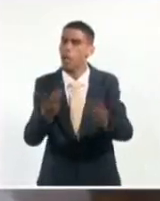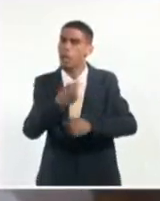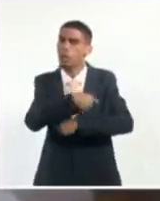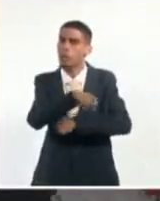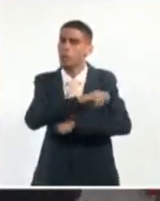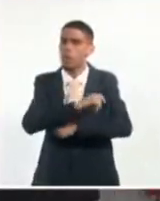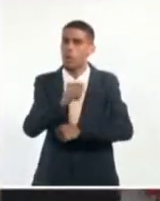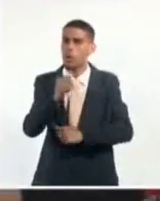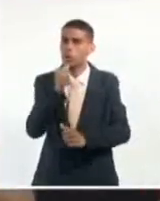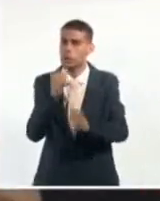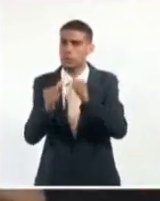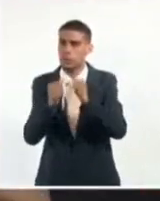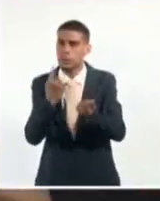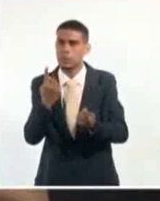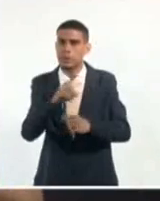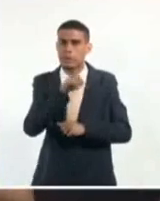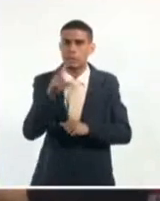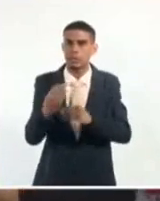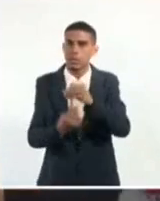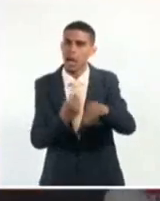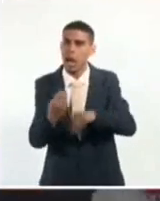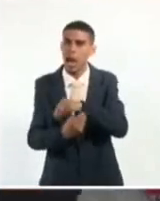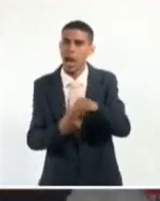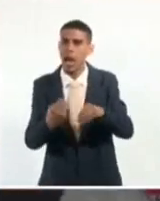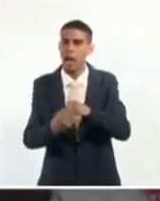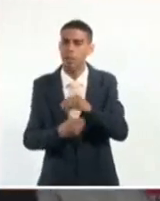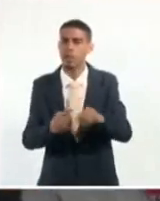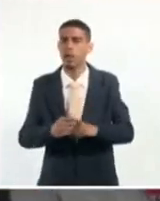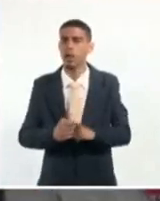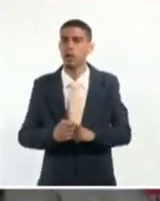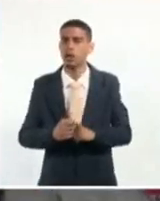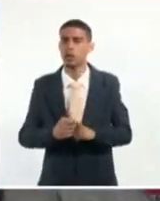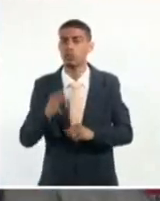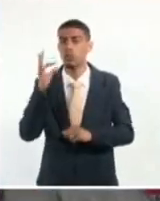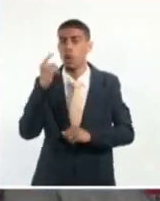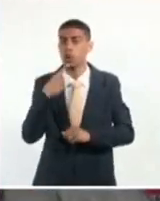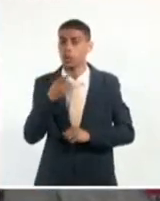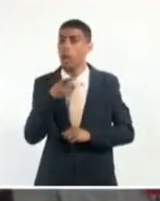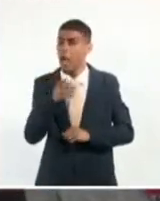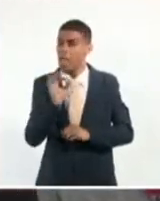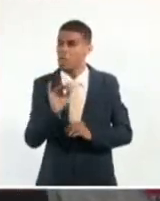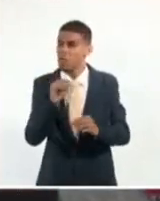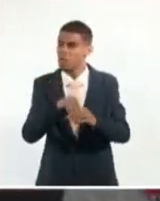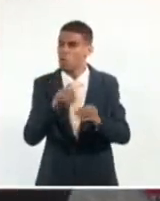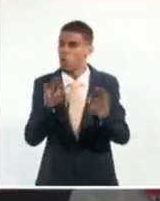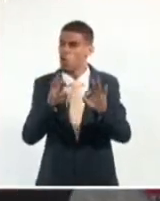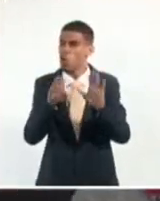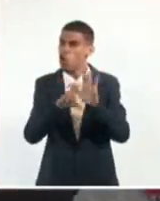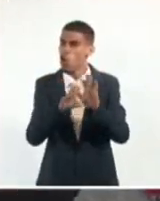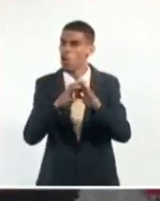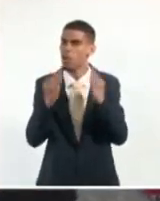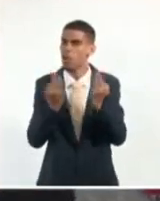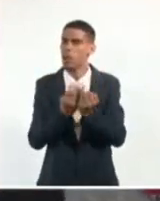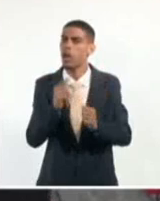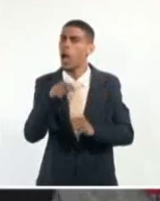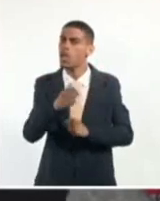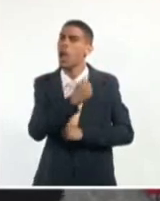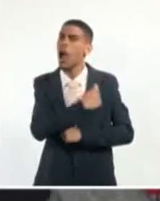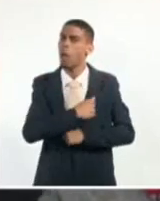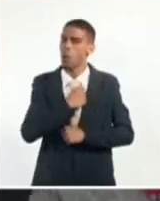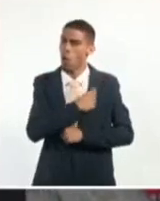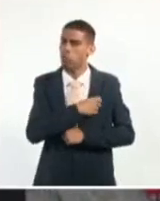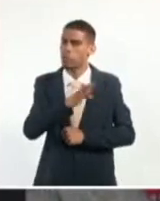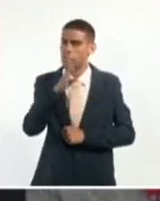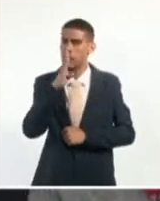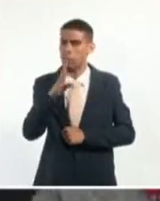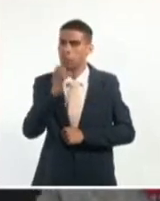proyecto donde prima el amor, la inclusión y el respeto a